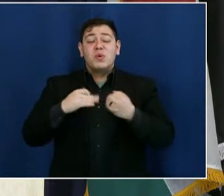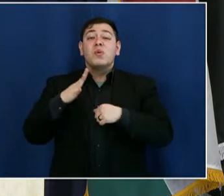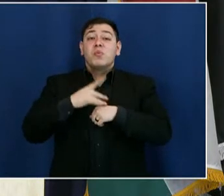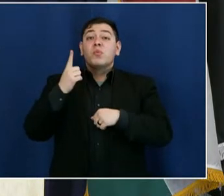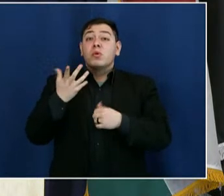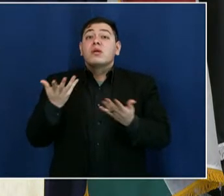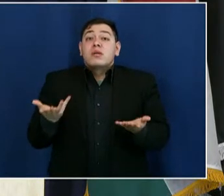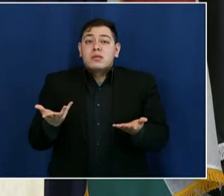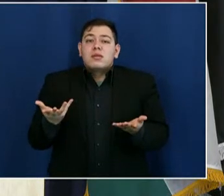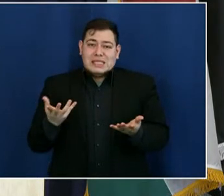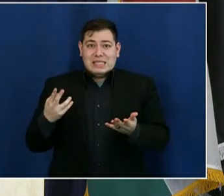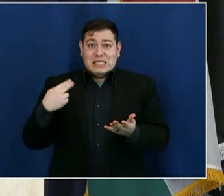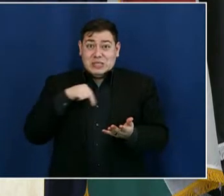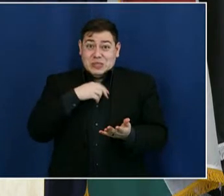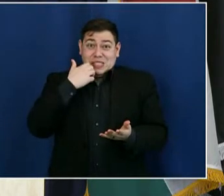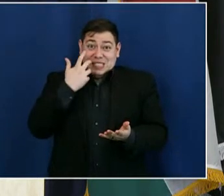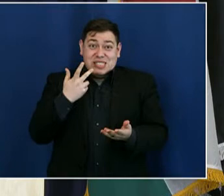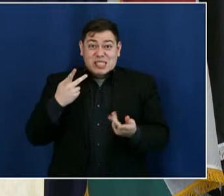infraestructura esté